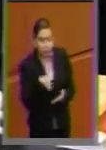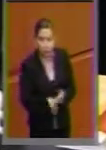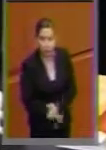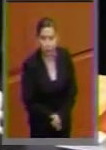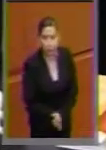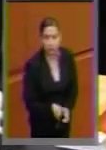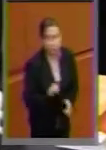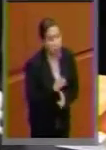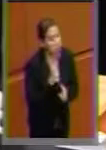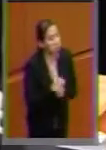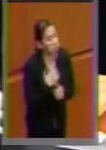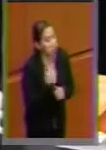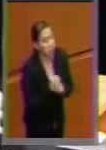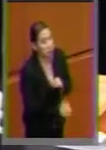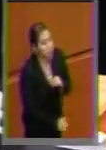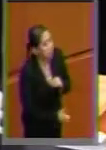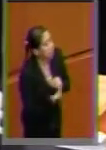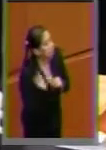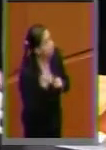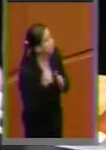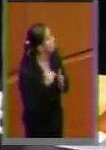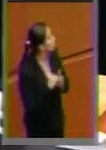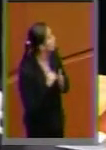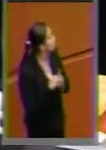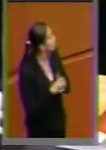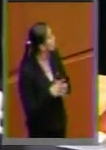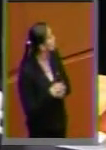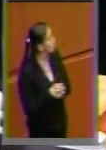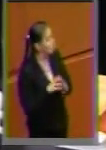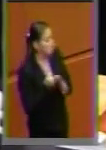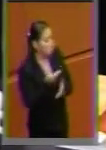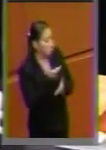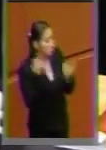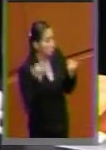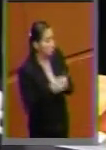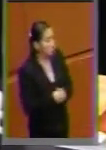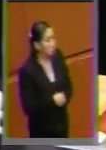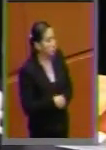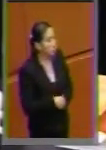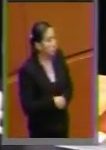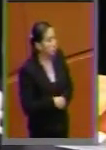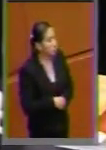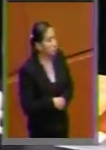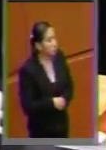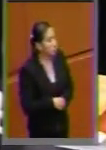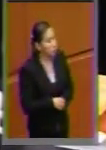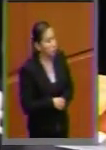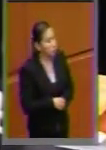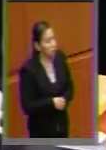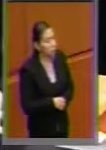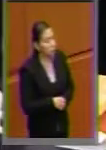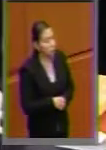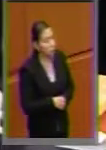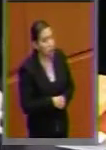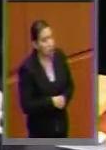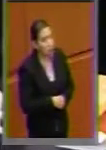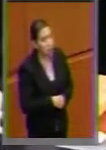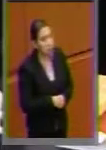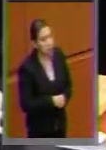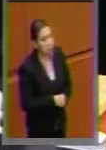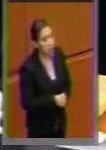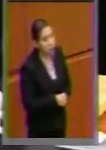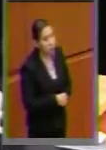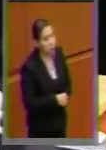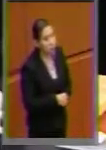y no querramos chile todavía sigue haciendo modificaciones o no sé si ya tienen un perfecto sistema y me